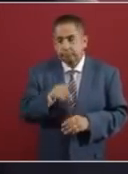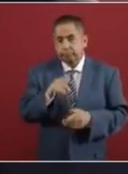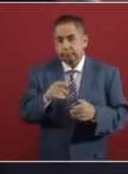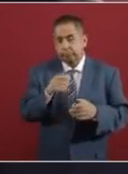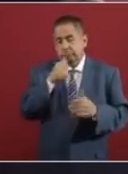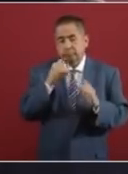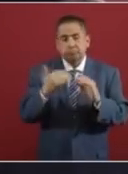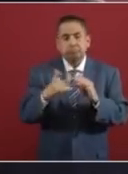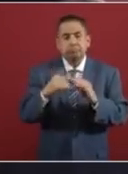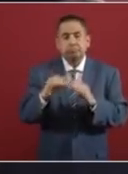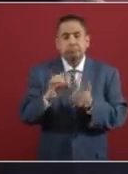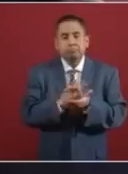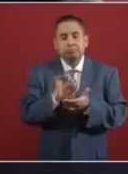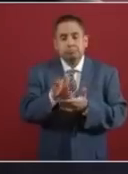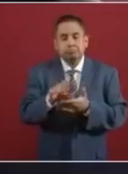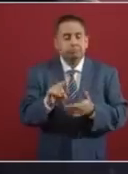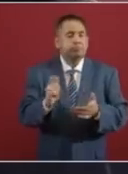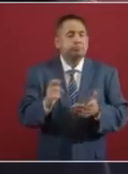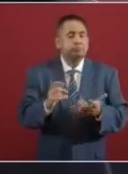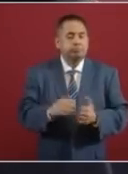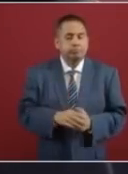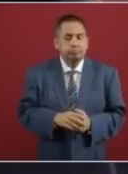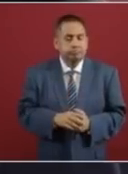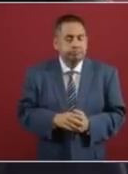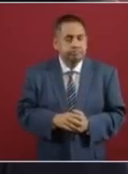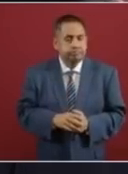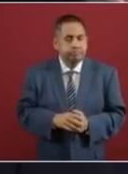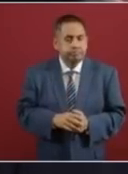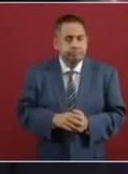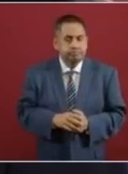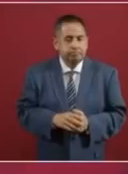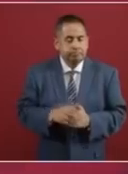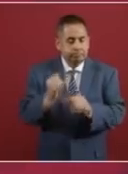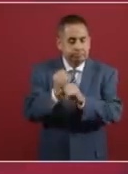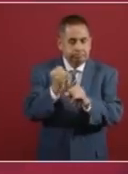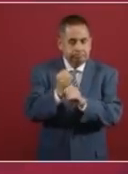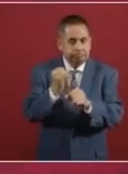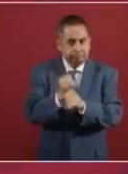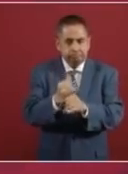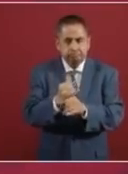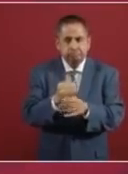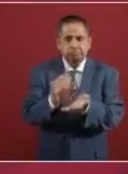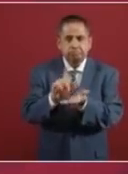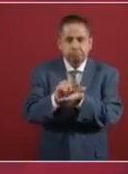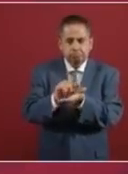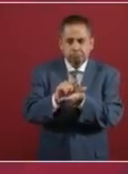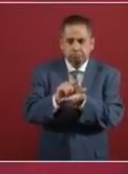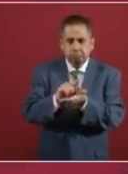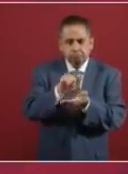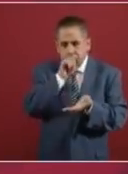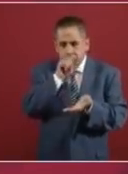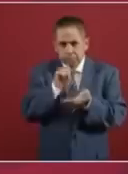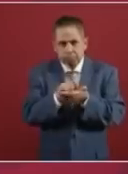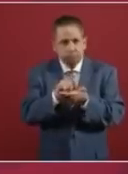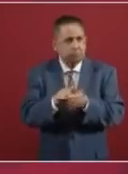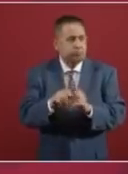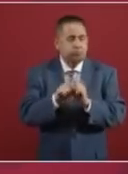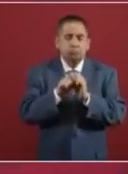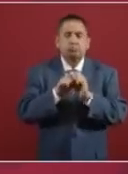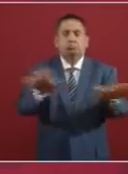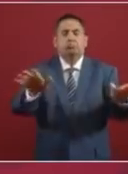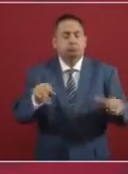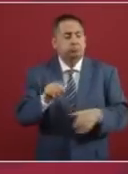mensaje en redes sociales, un Twitter, entonces